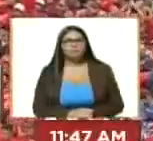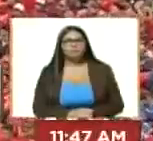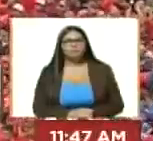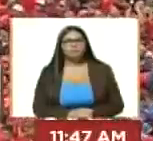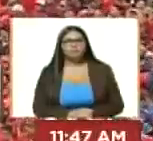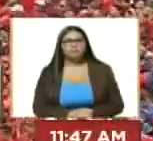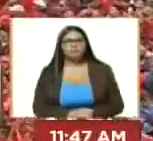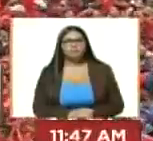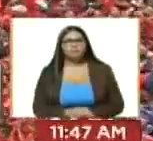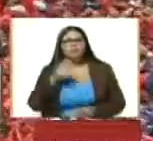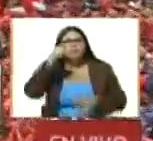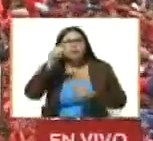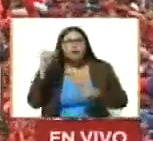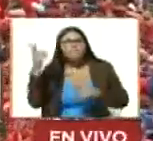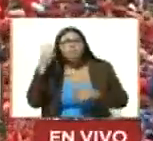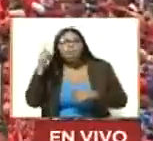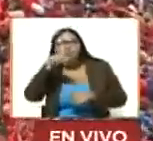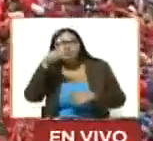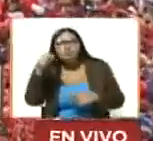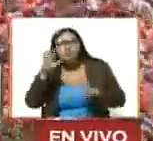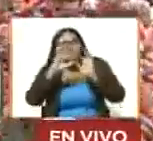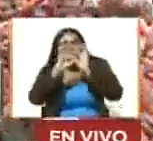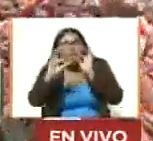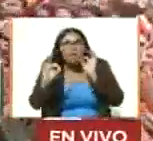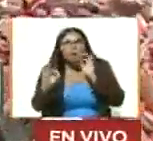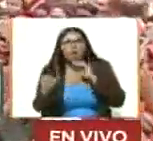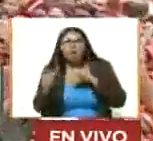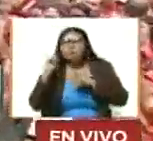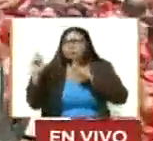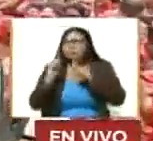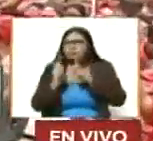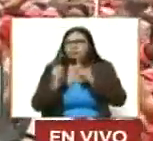Allá, los que están allá, ¿me escuchan? Los que están por aquí,